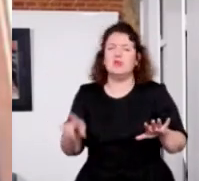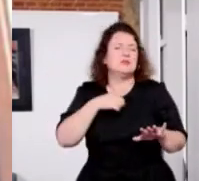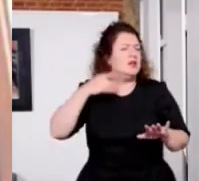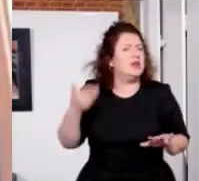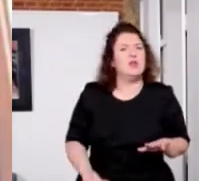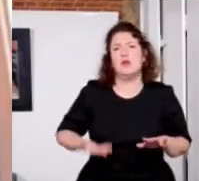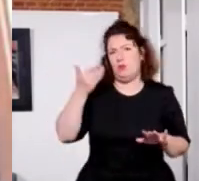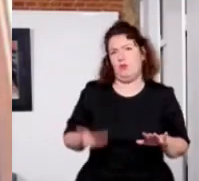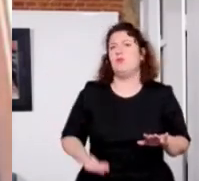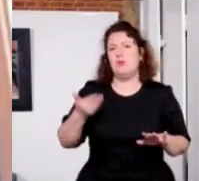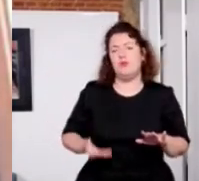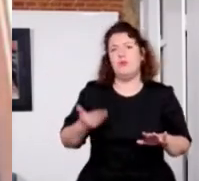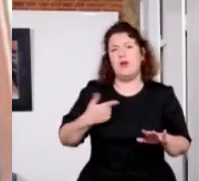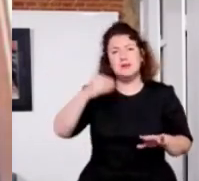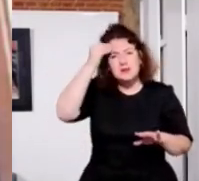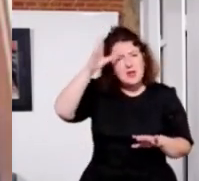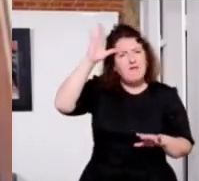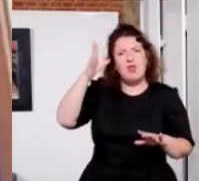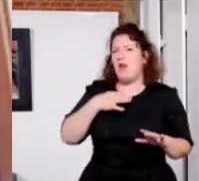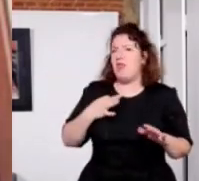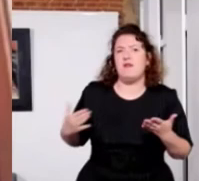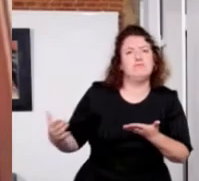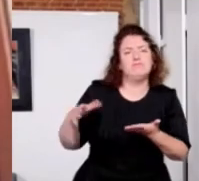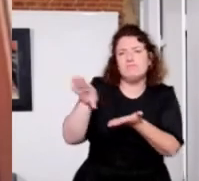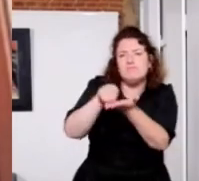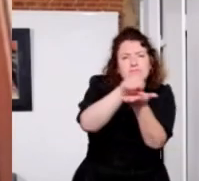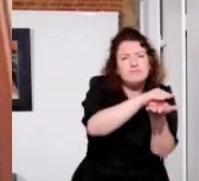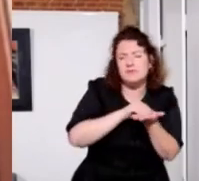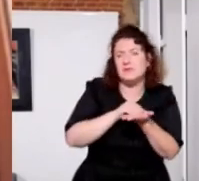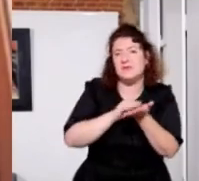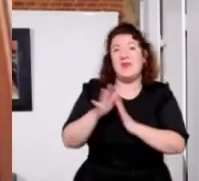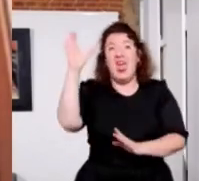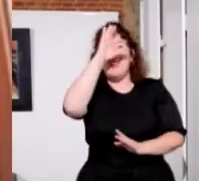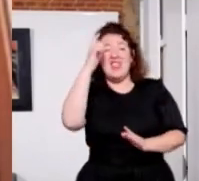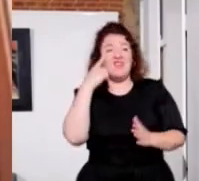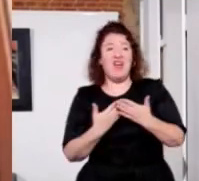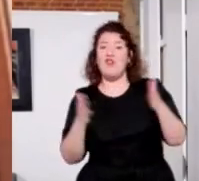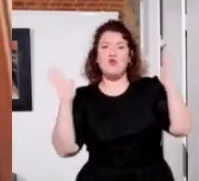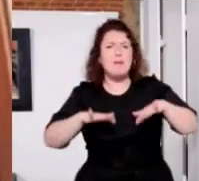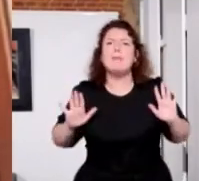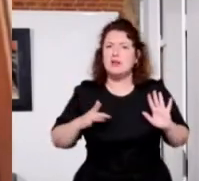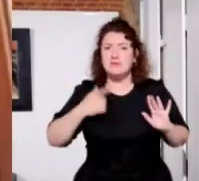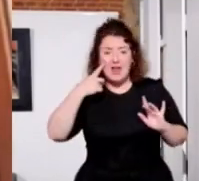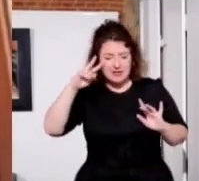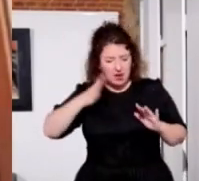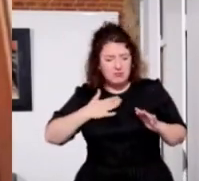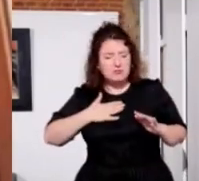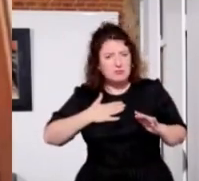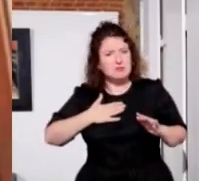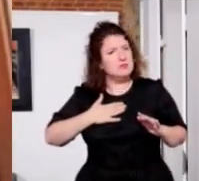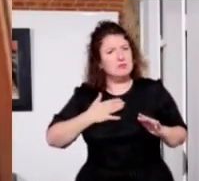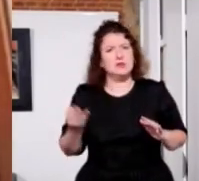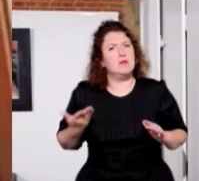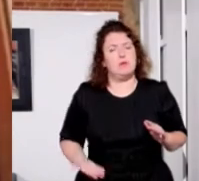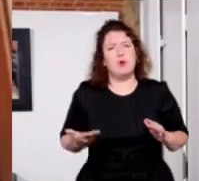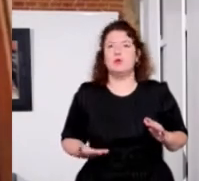sepamos recoger esa sabiduría, que no son evidencias científicas, pero son evidencias de voluntariado, para no tener que empezar otra